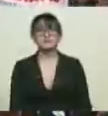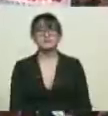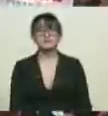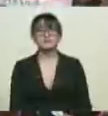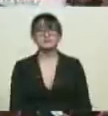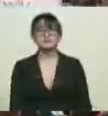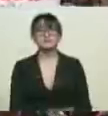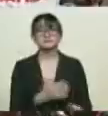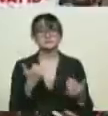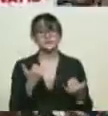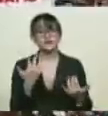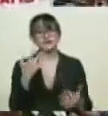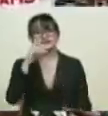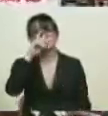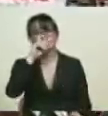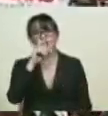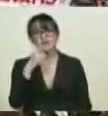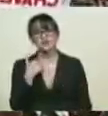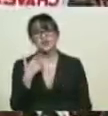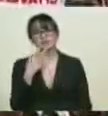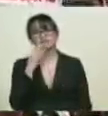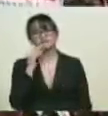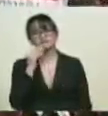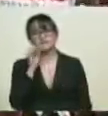Ahora hace 5 años yo era un novato.